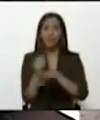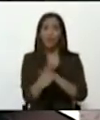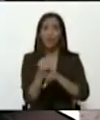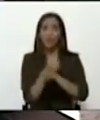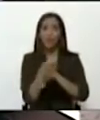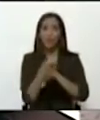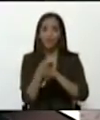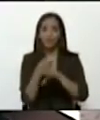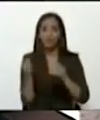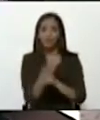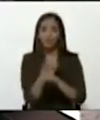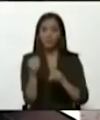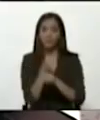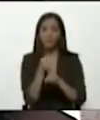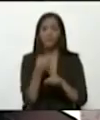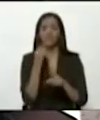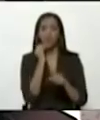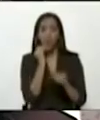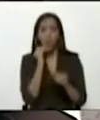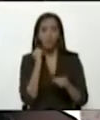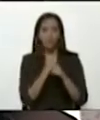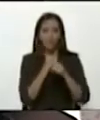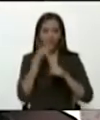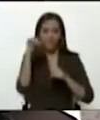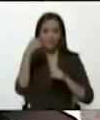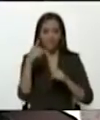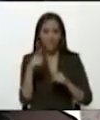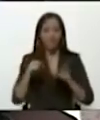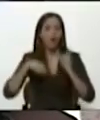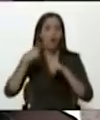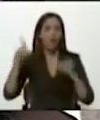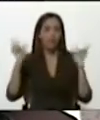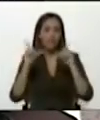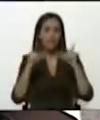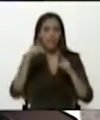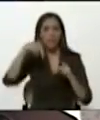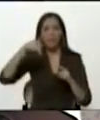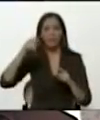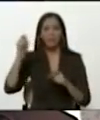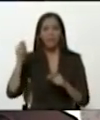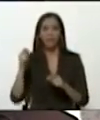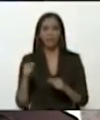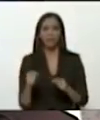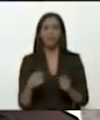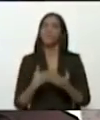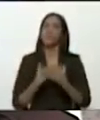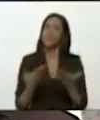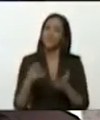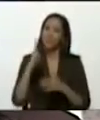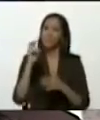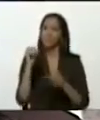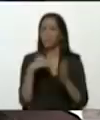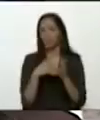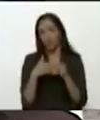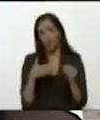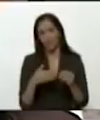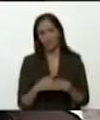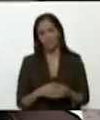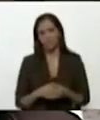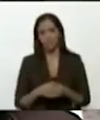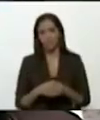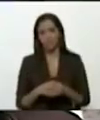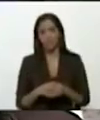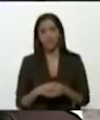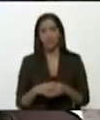Este muchacho que trabaja aquí en Sur de Conducta, de la otra TV, del PPT, no le estaban ofreciendo 20 mil dólares. ¿Y